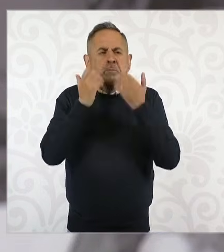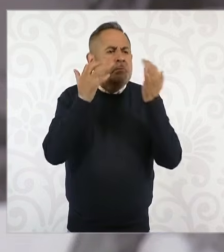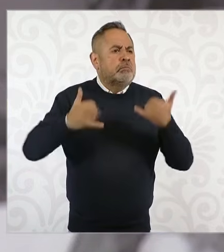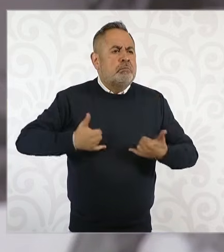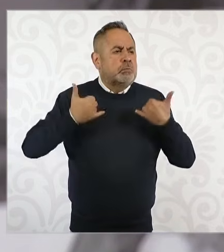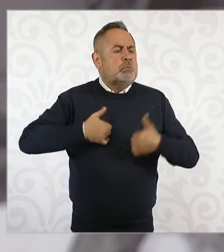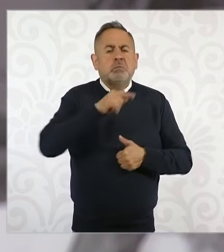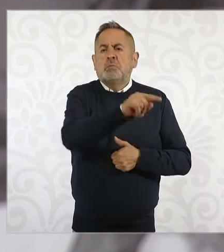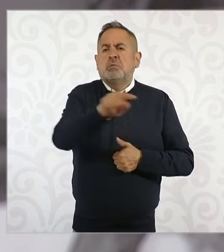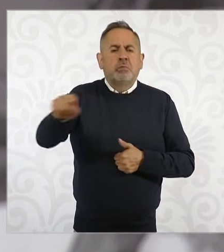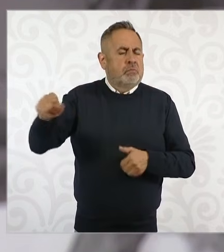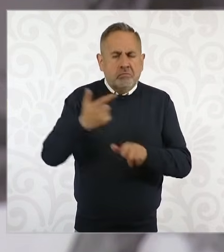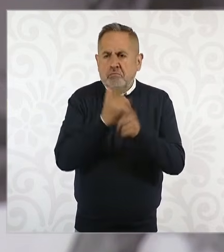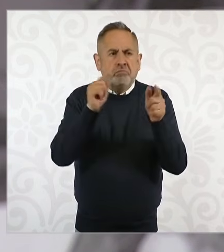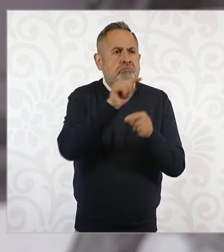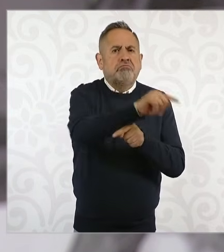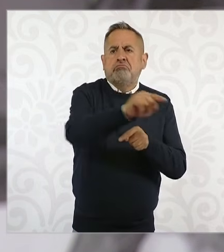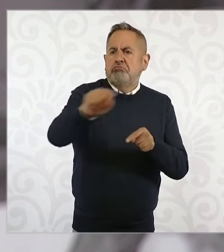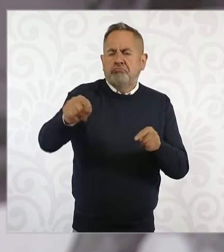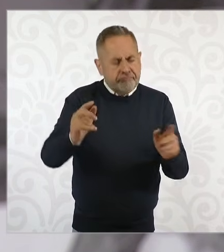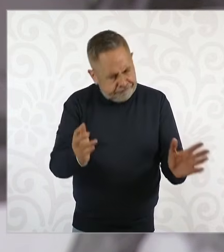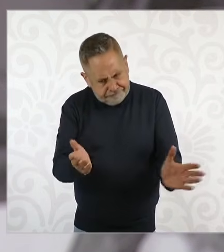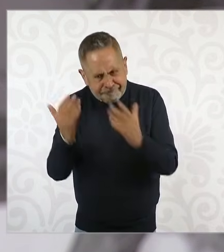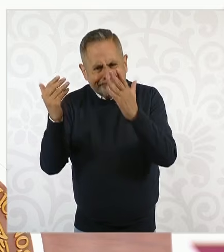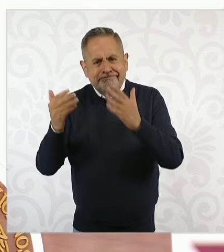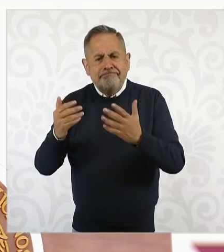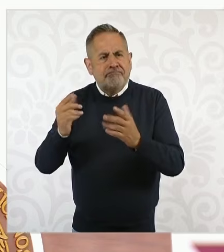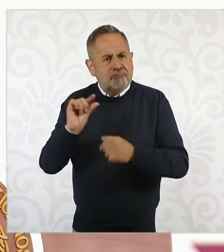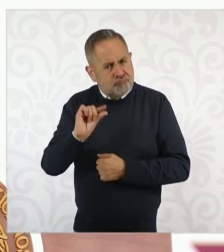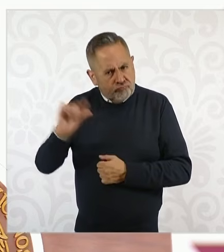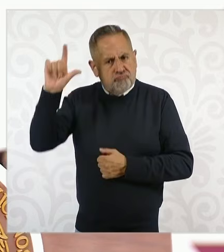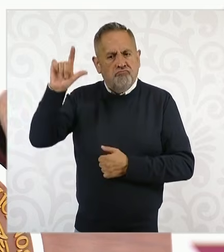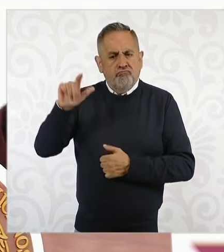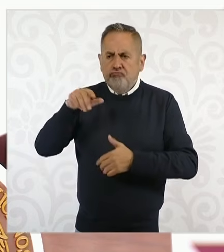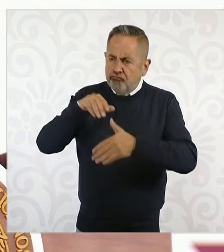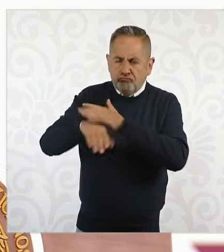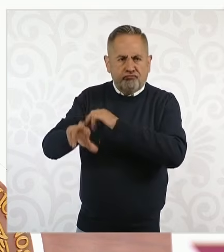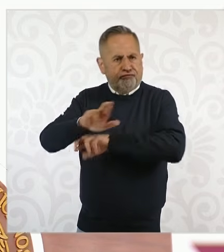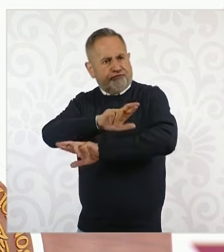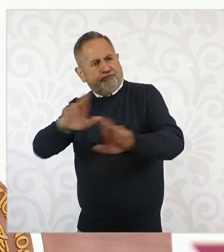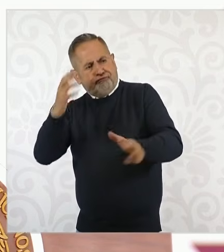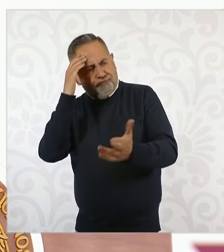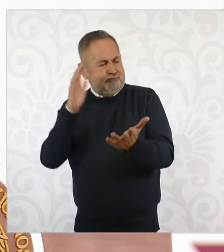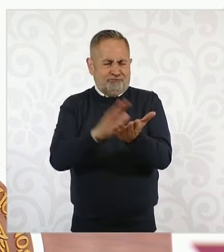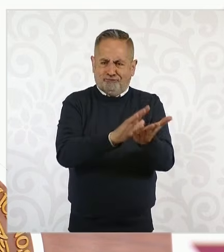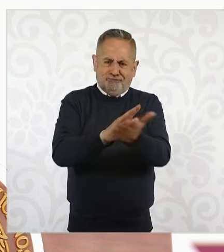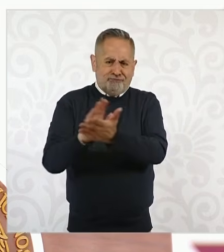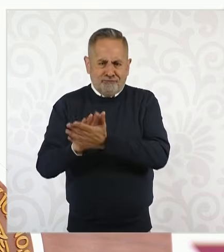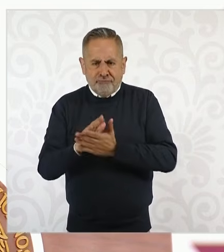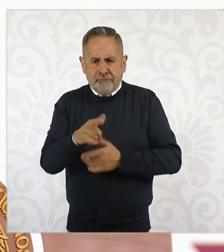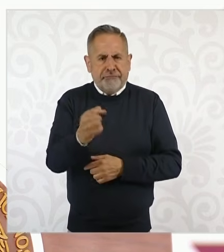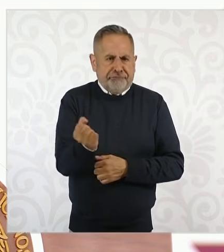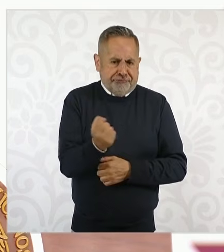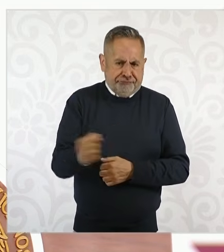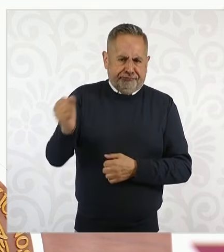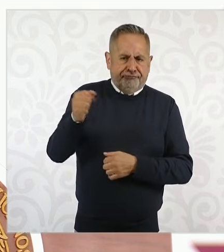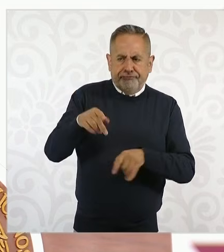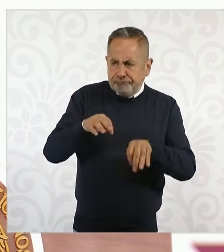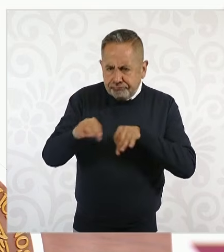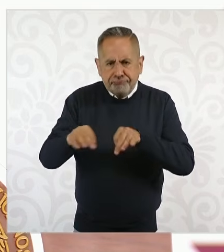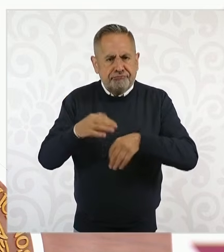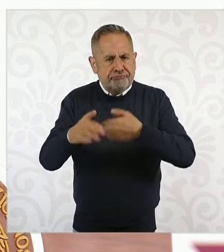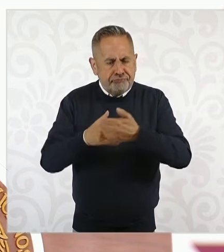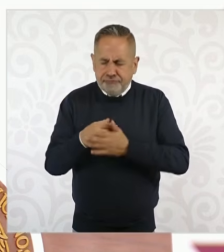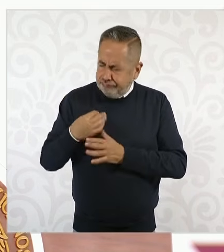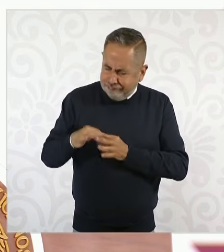cualquier lugar de nuestro país pueda ser reconocido por su talento, por su trabajo, por